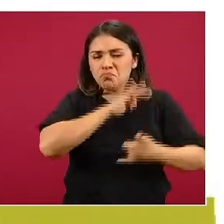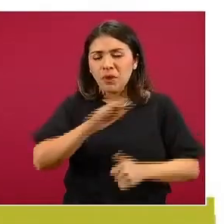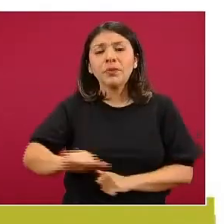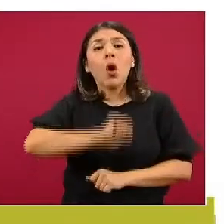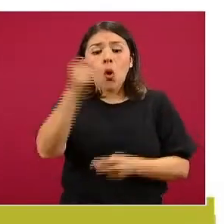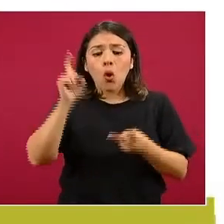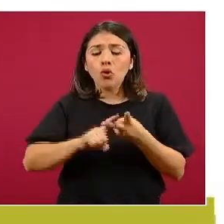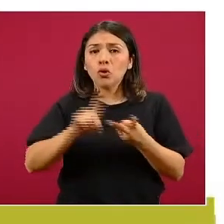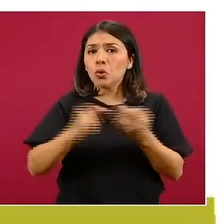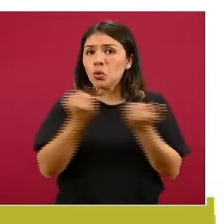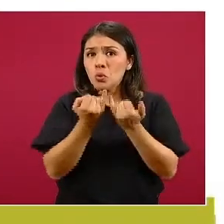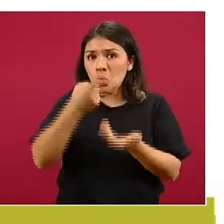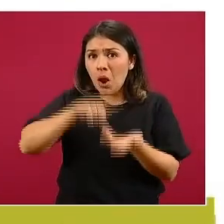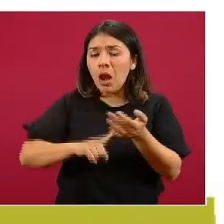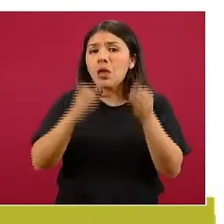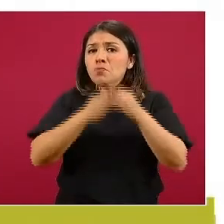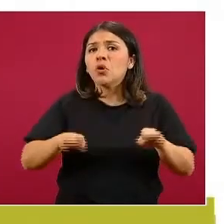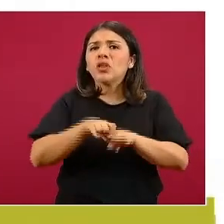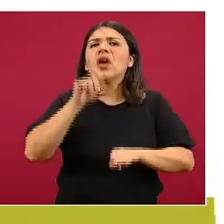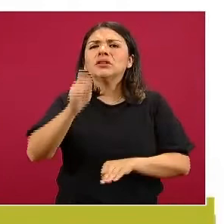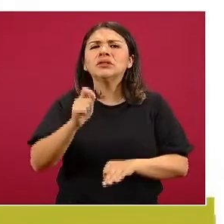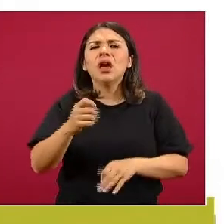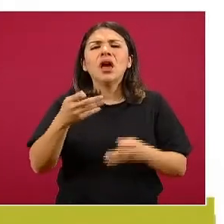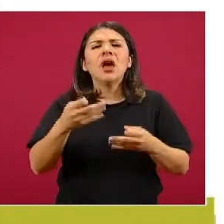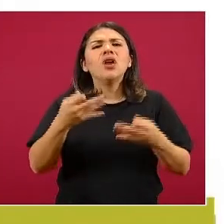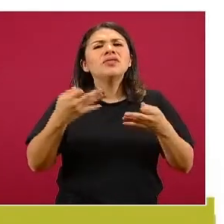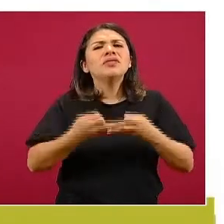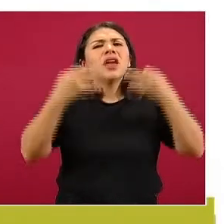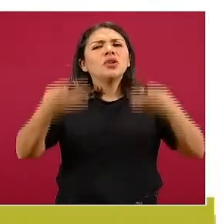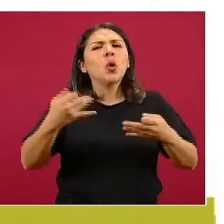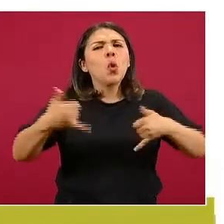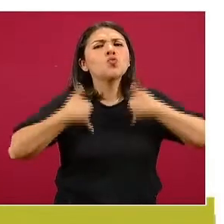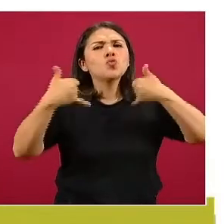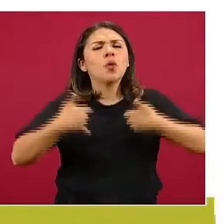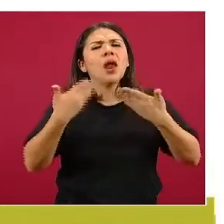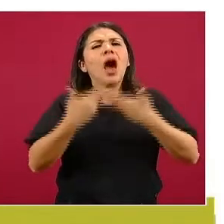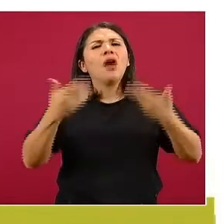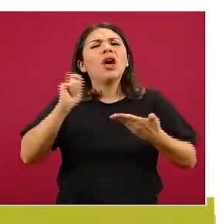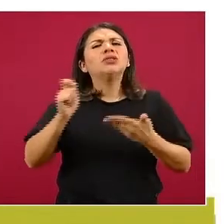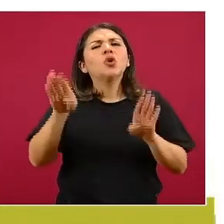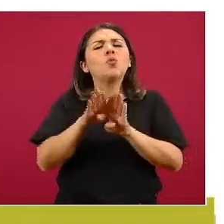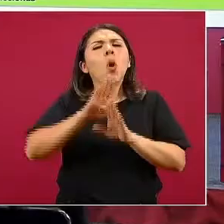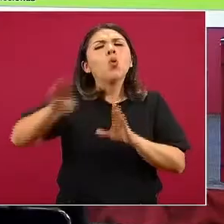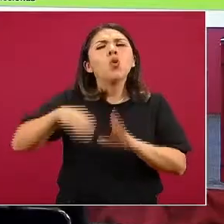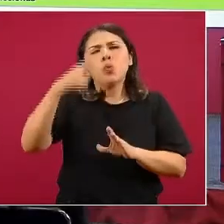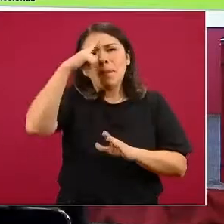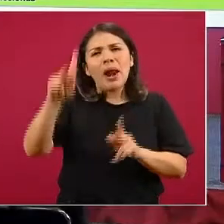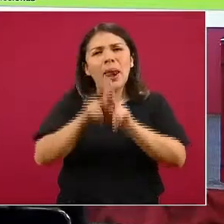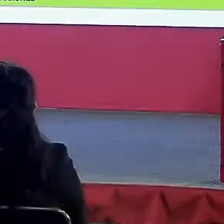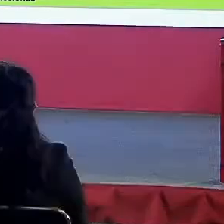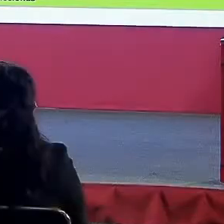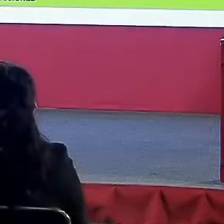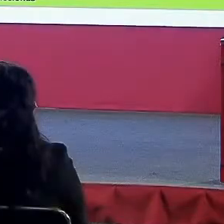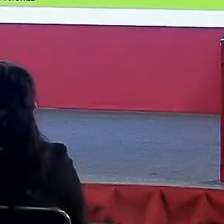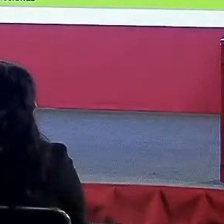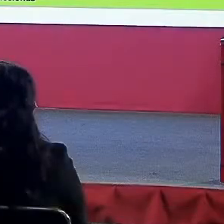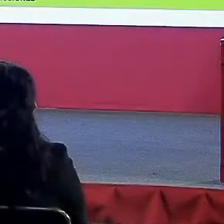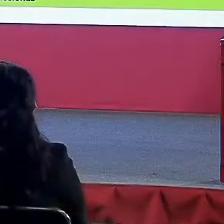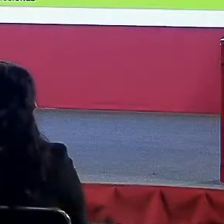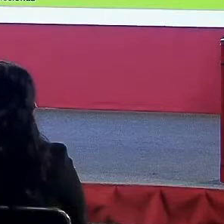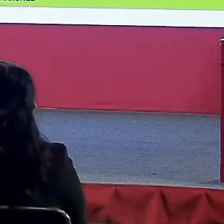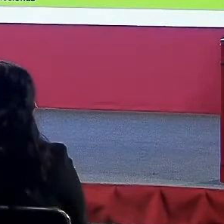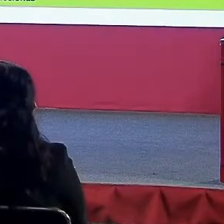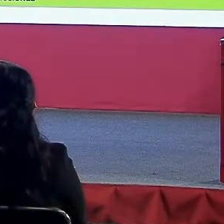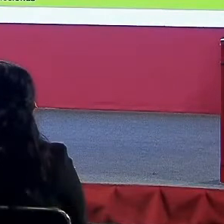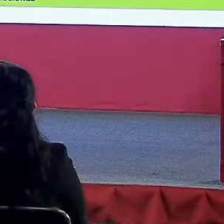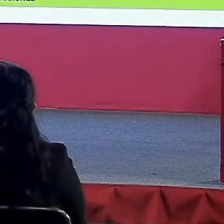muy fuerte dentro de INJUVE es los territorios joven, que ahora se han vuelto clubes por la paz. Es decir, son lugares de esparcimiento, lugares